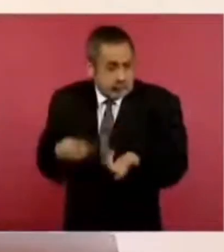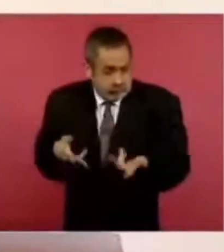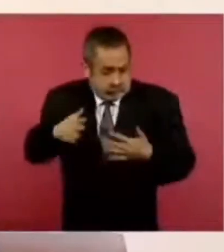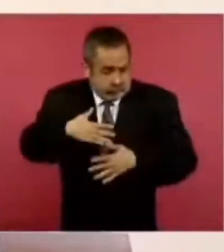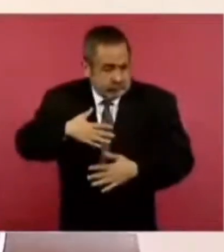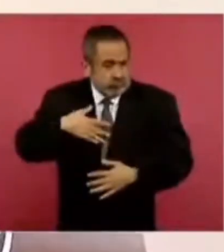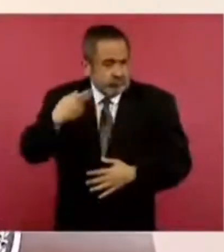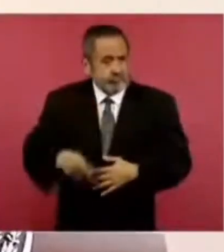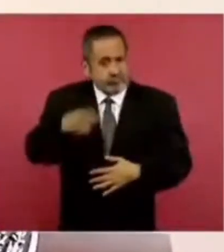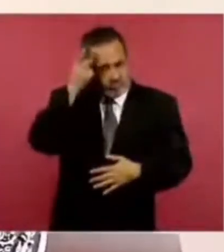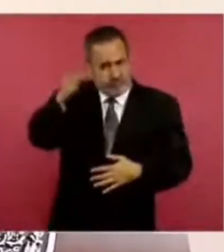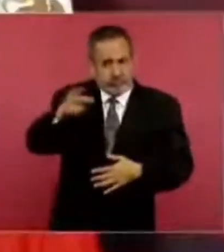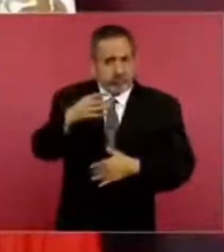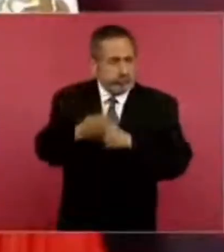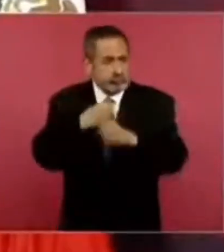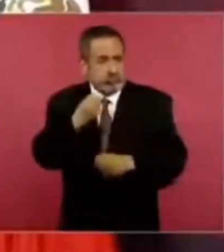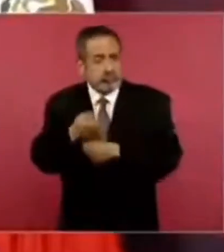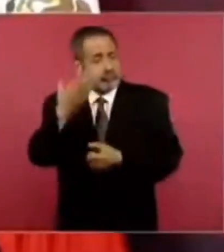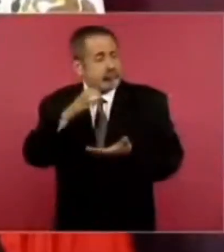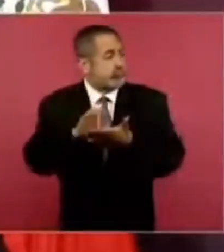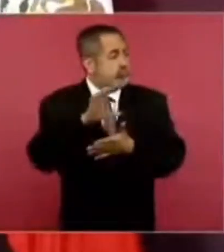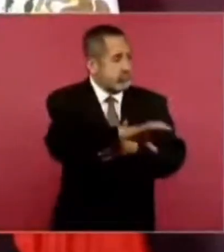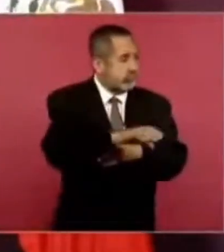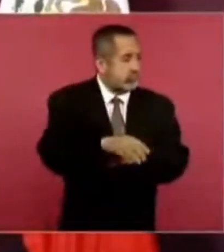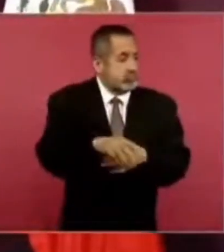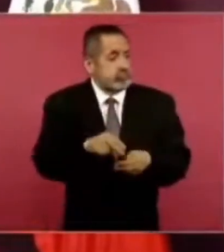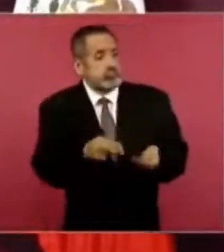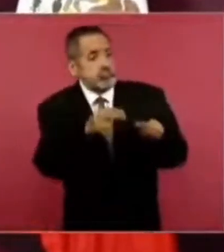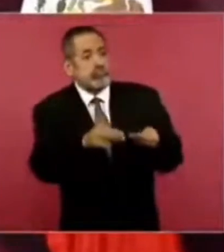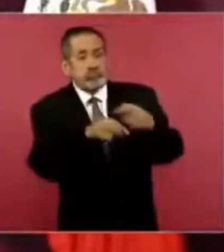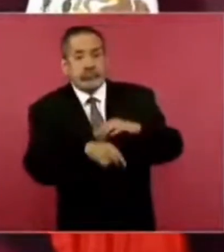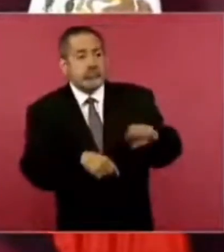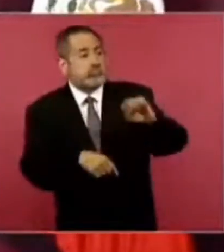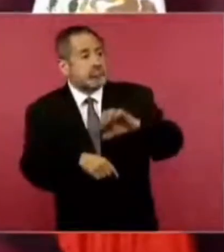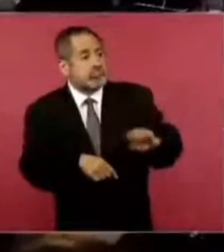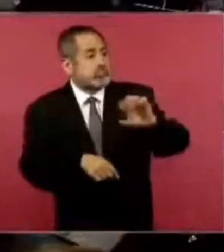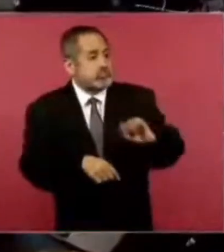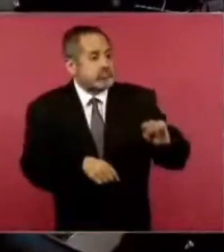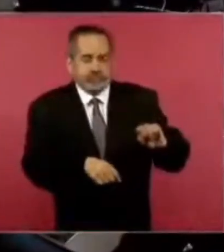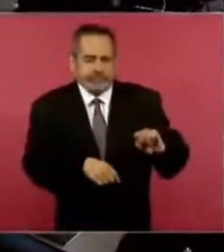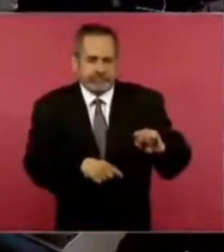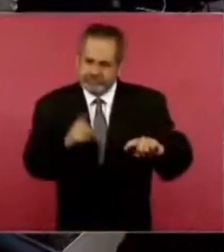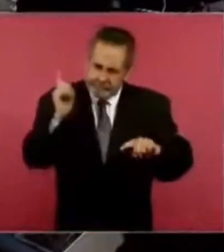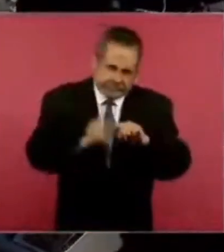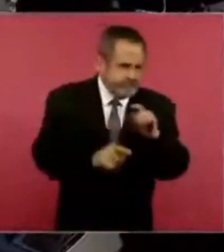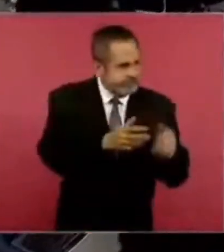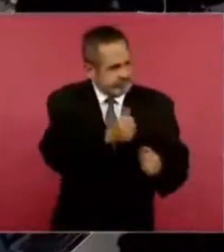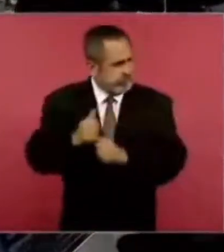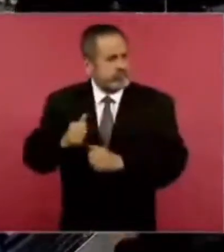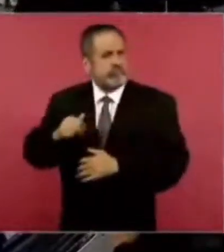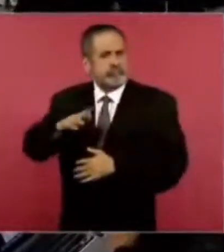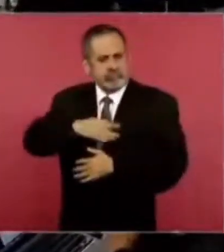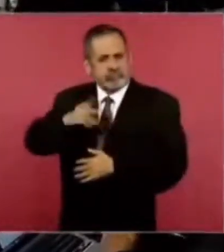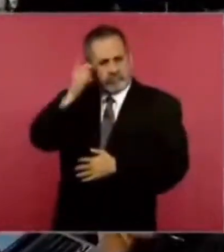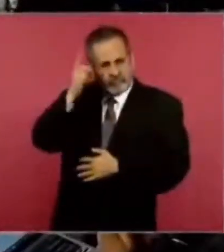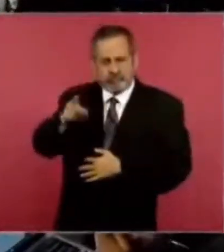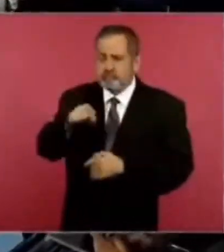describe esta gran tranza. El libro se llama El verdadero